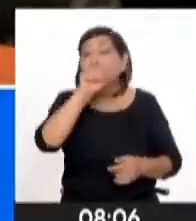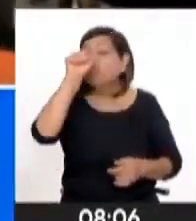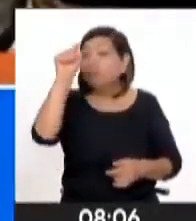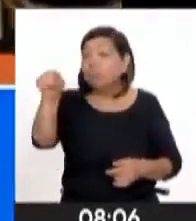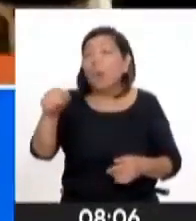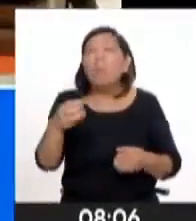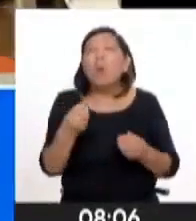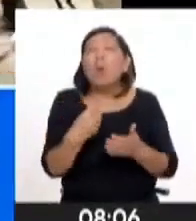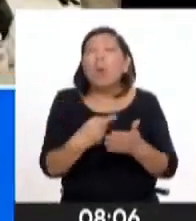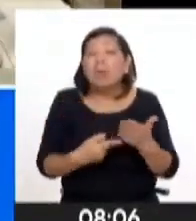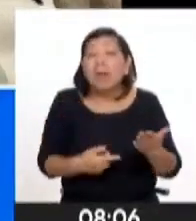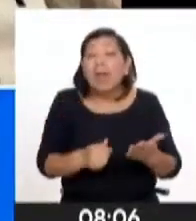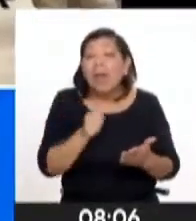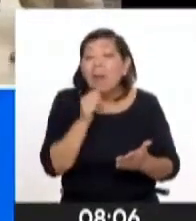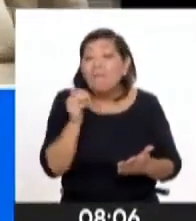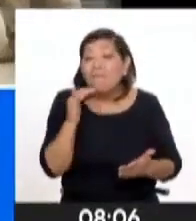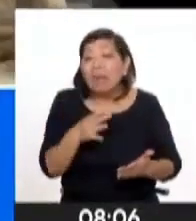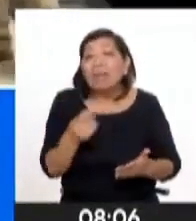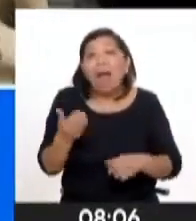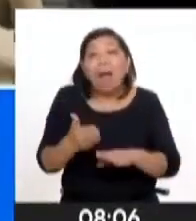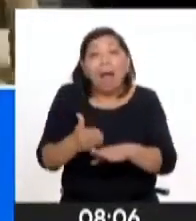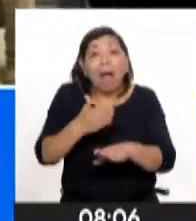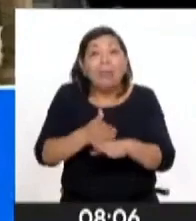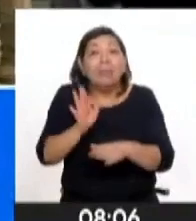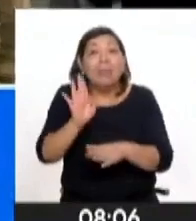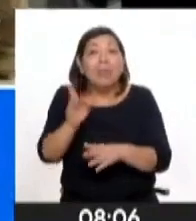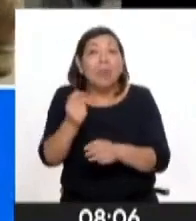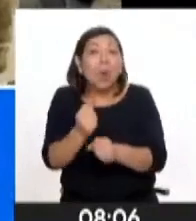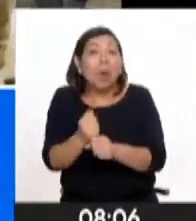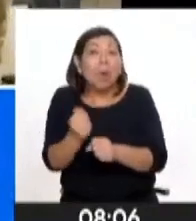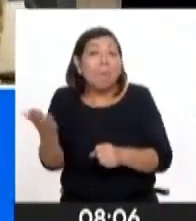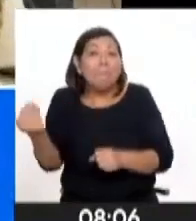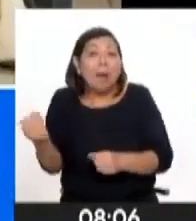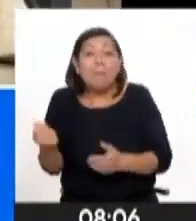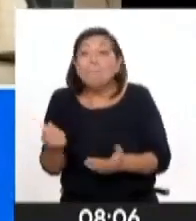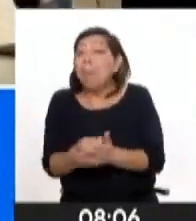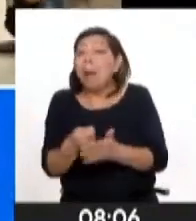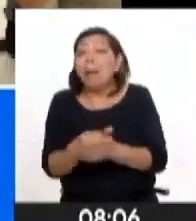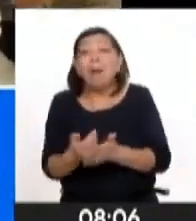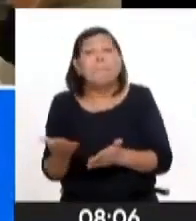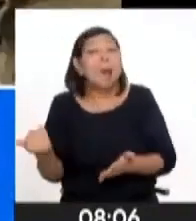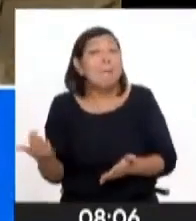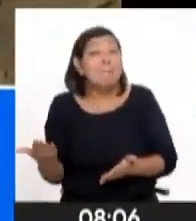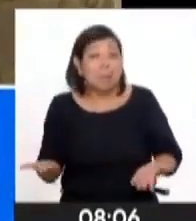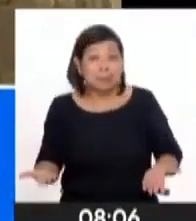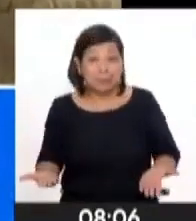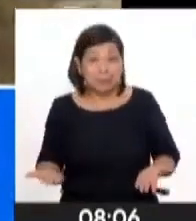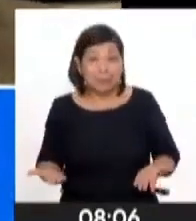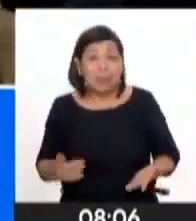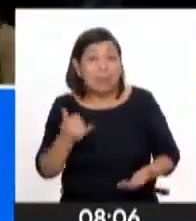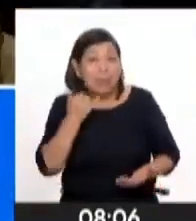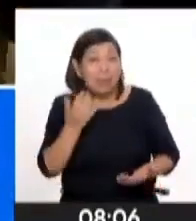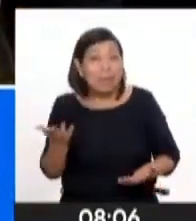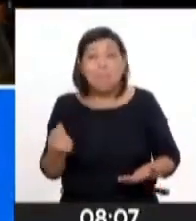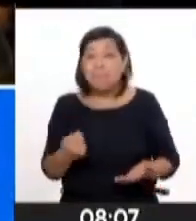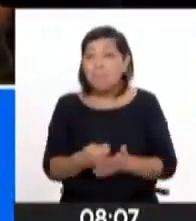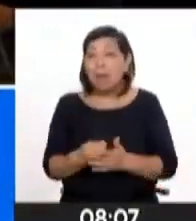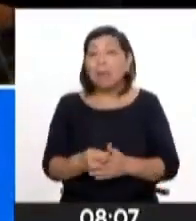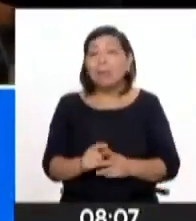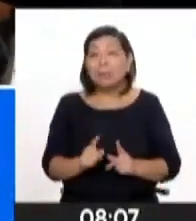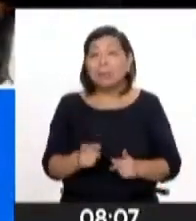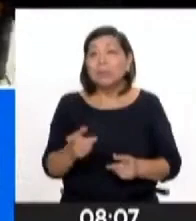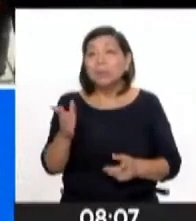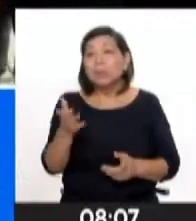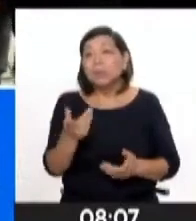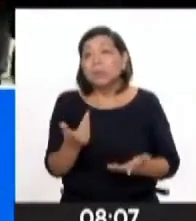juicio, sino que fue liberado. Hasta ahora los restos de la joven no han sido hallados. Un juez de Alabama